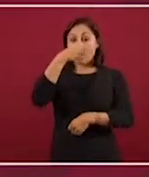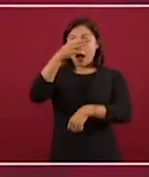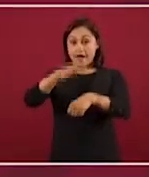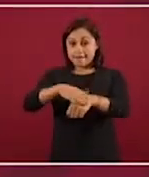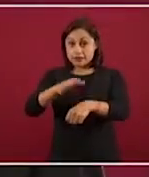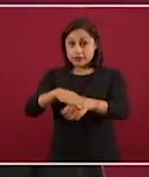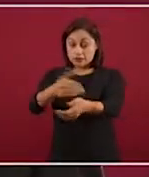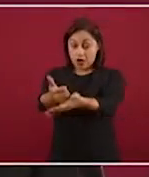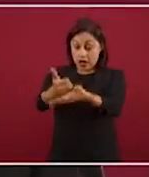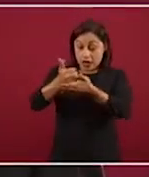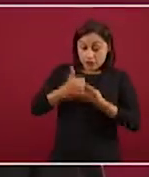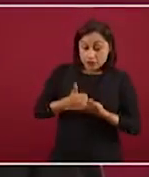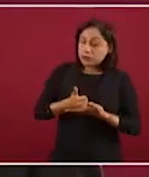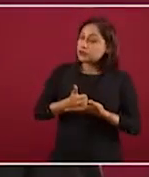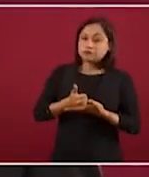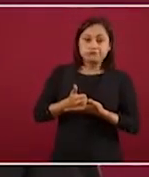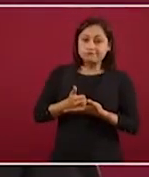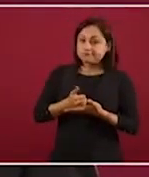perjudican